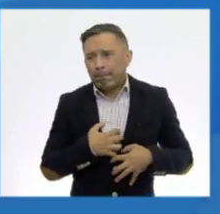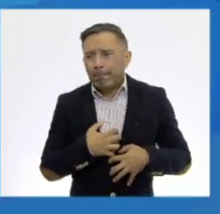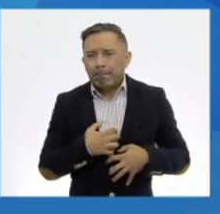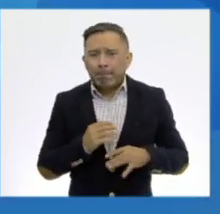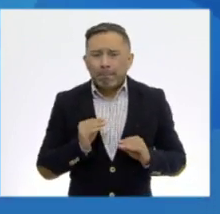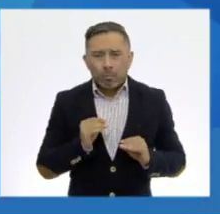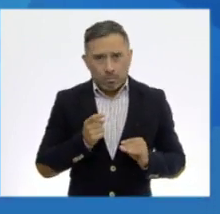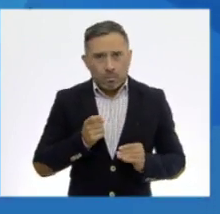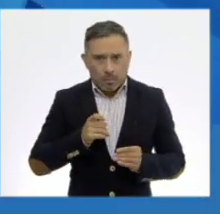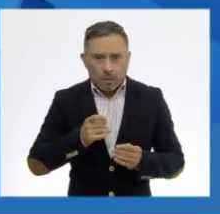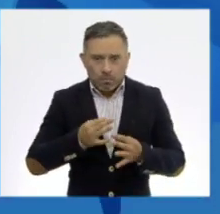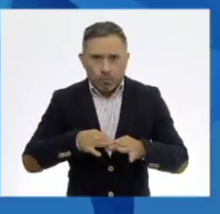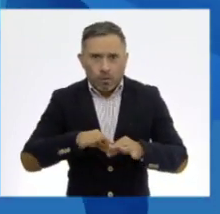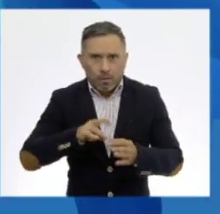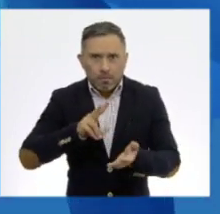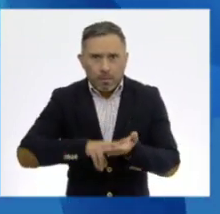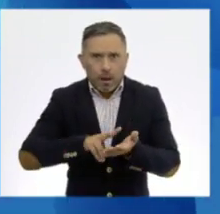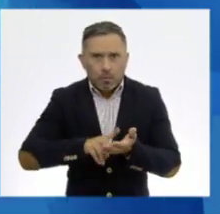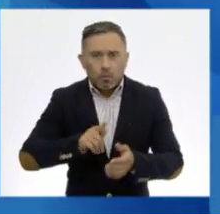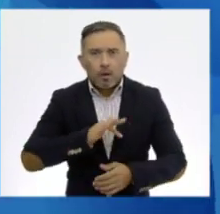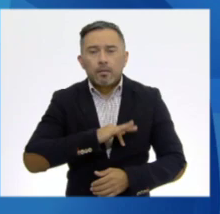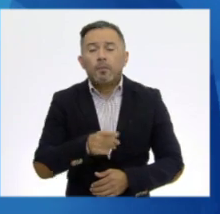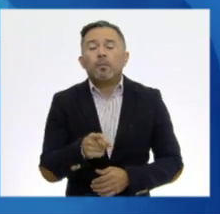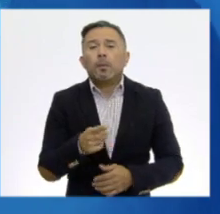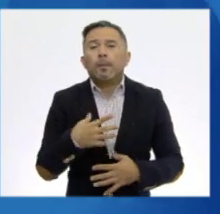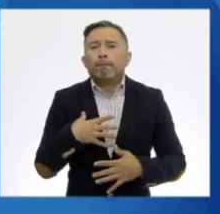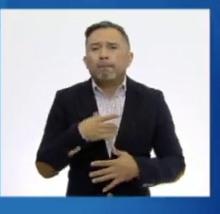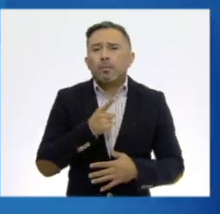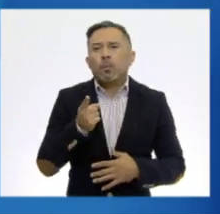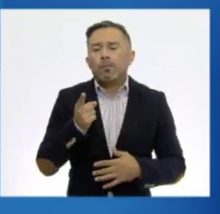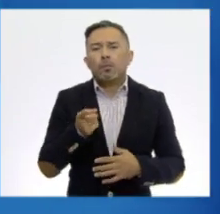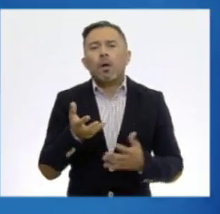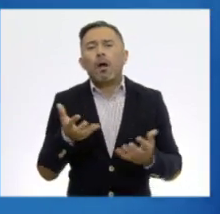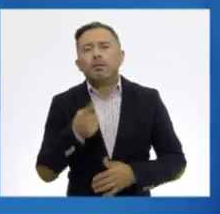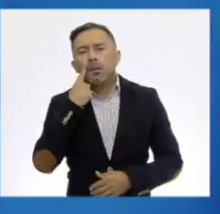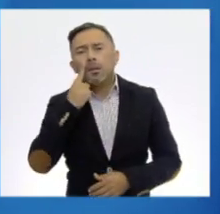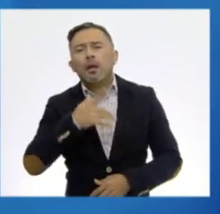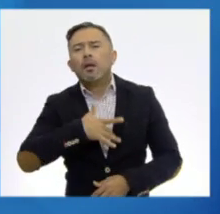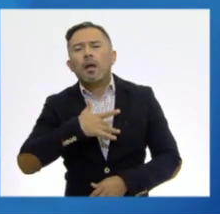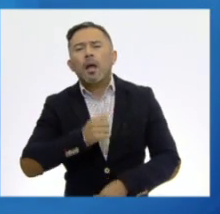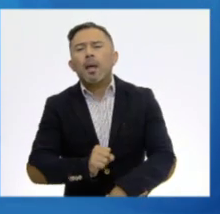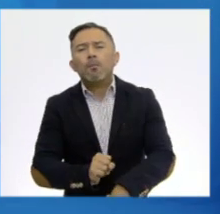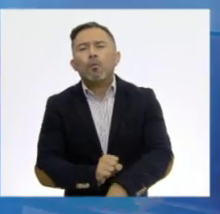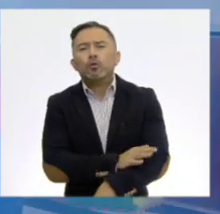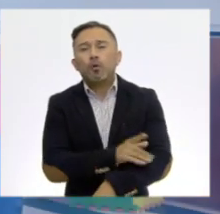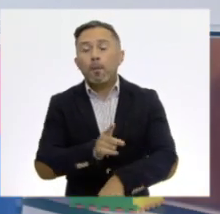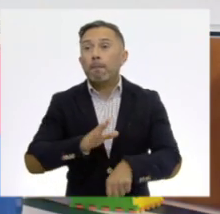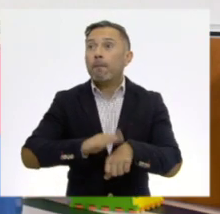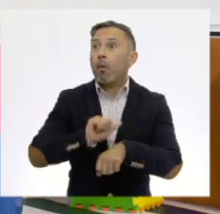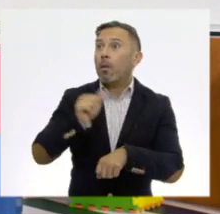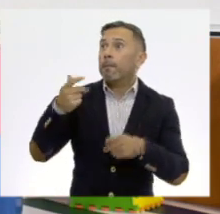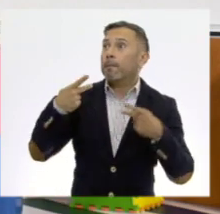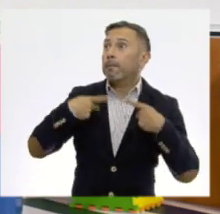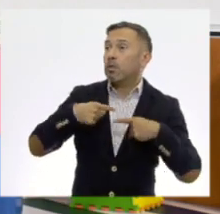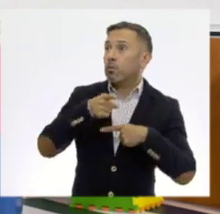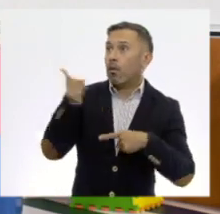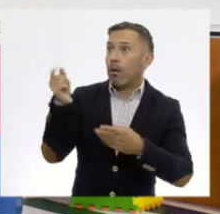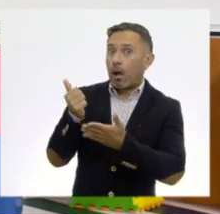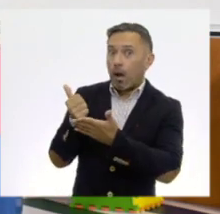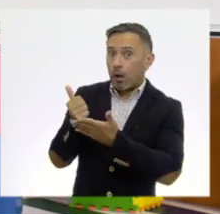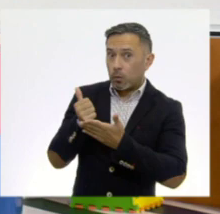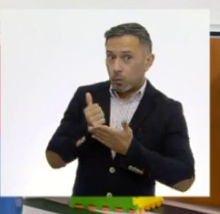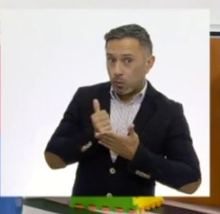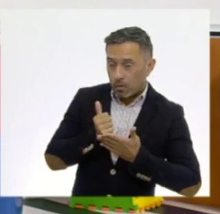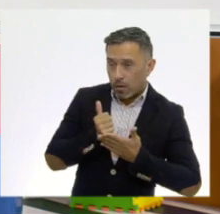Busca oportunidades para hablar de los hechos y de tus emociones. Mientras tú tengas ayuda de otros y estés